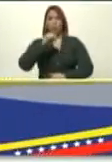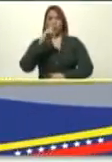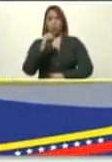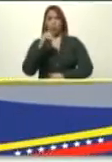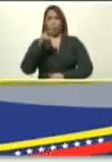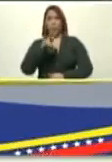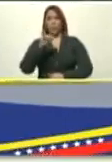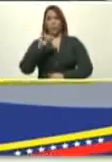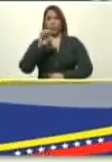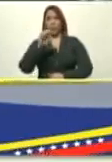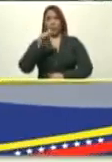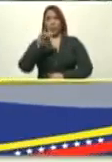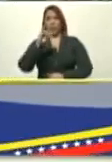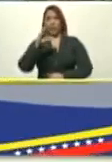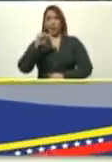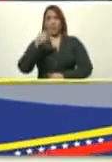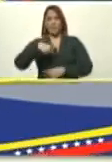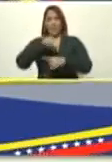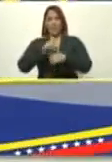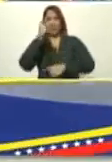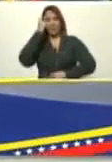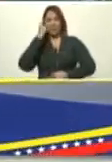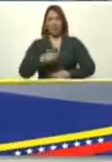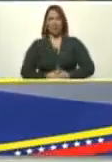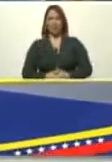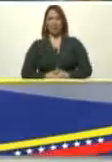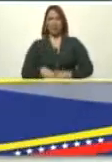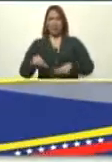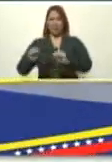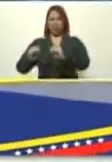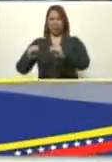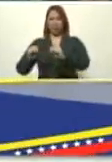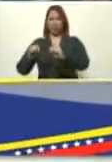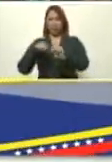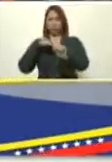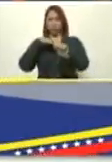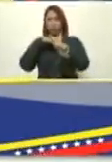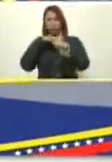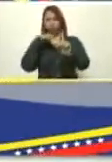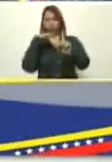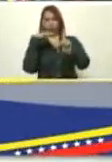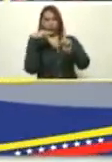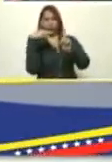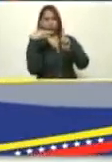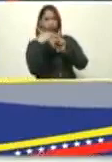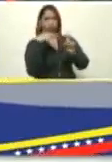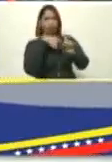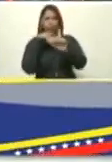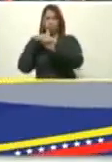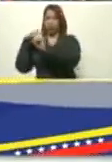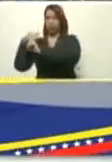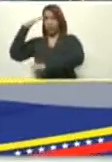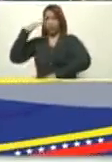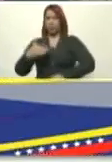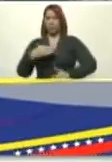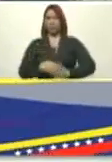día fue invadida, asediada, atacada militarmente, general,